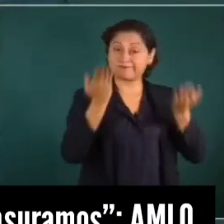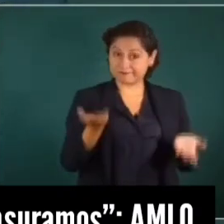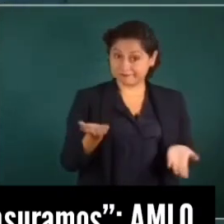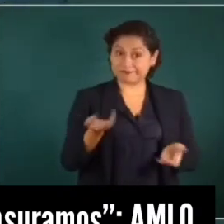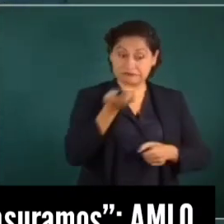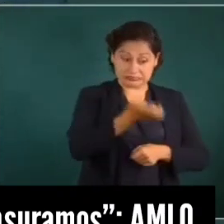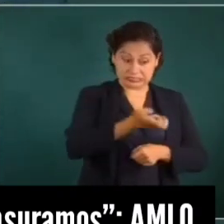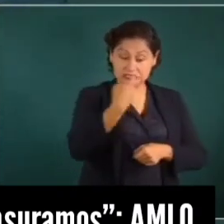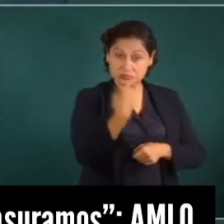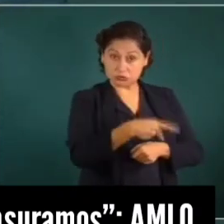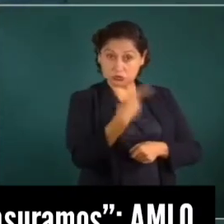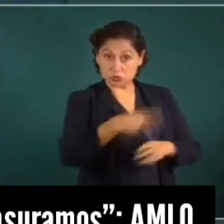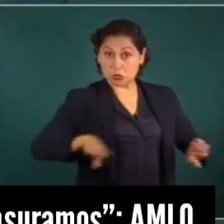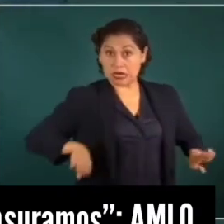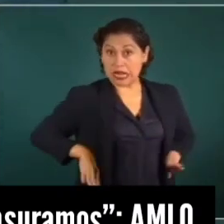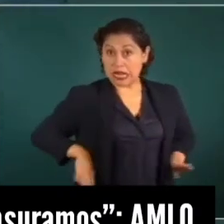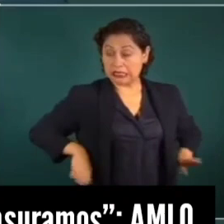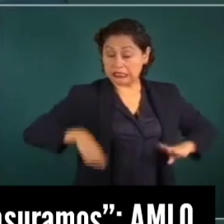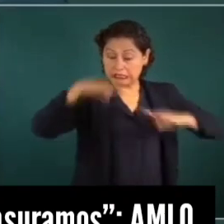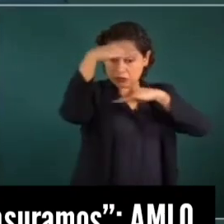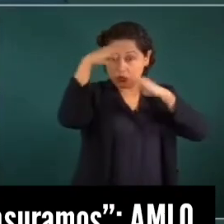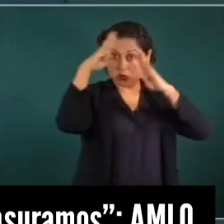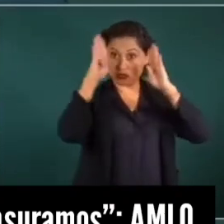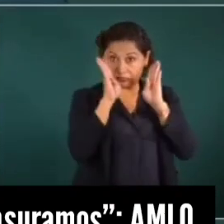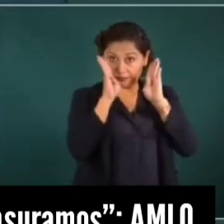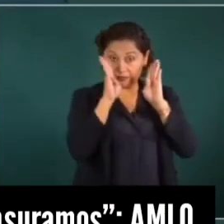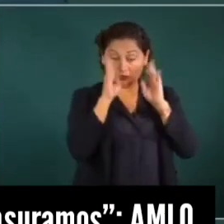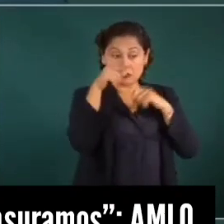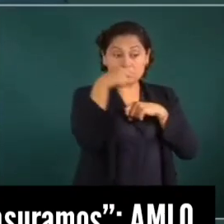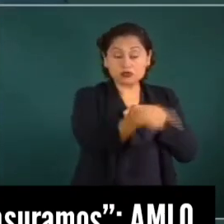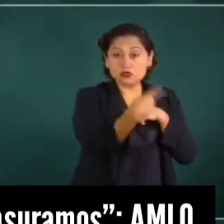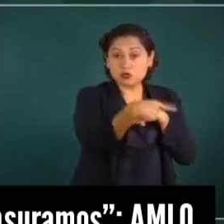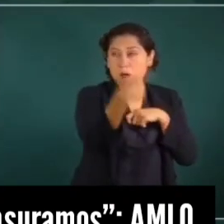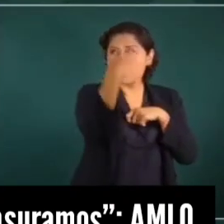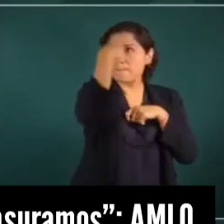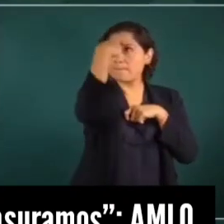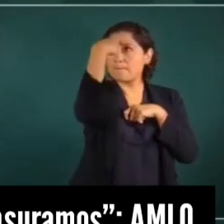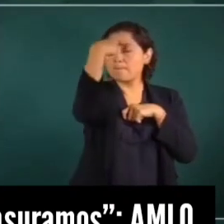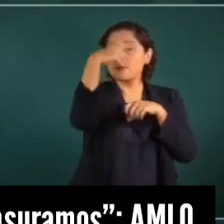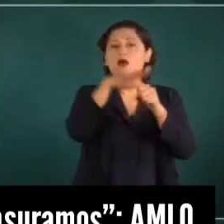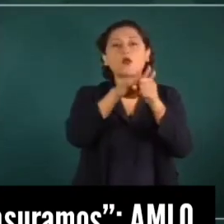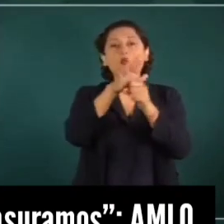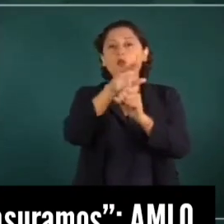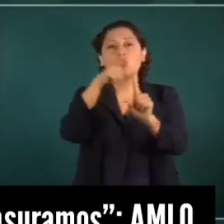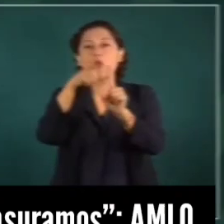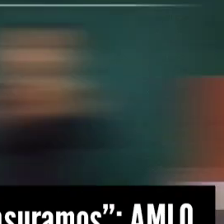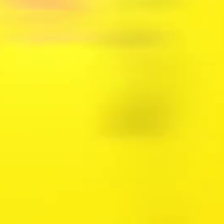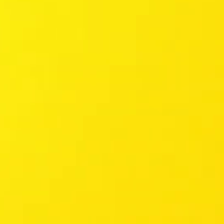los conservadores, en realidad, es la hipocresía.